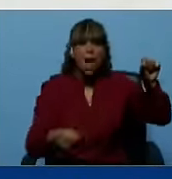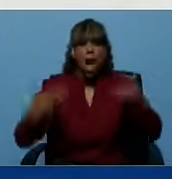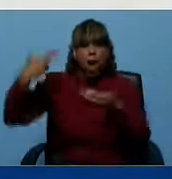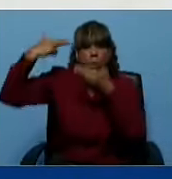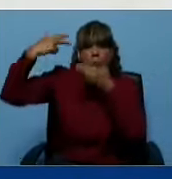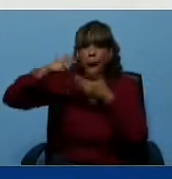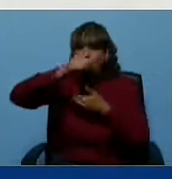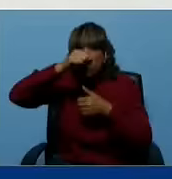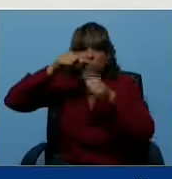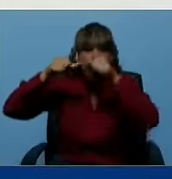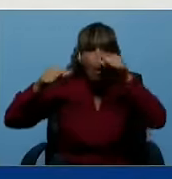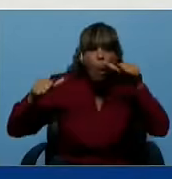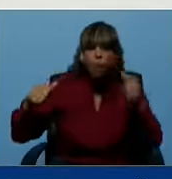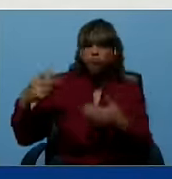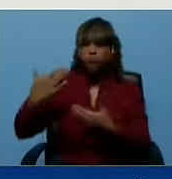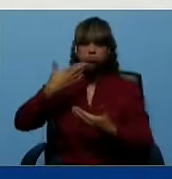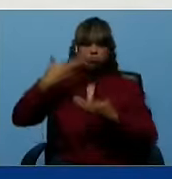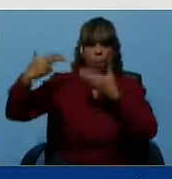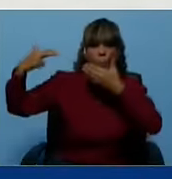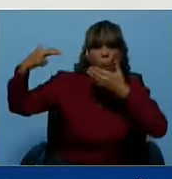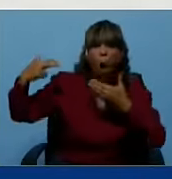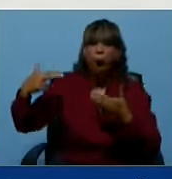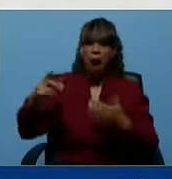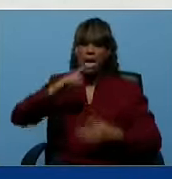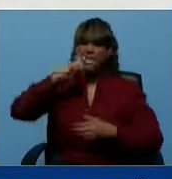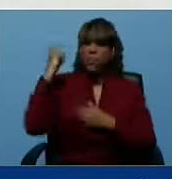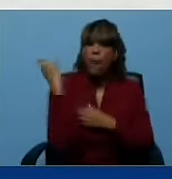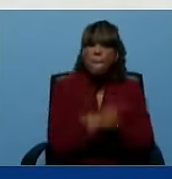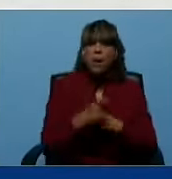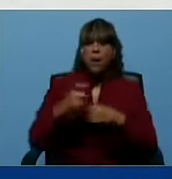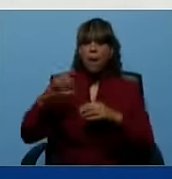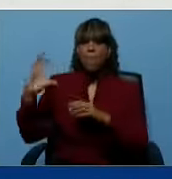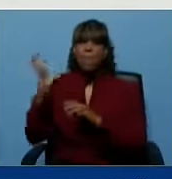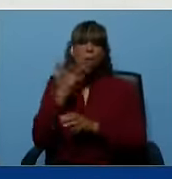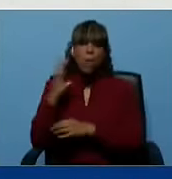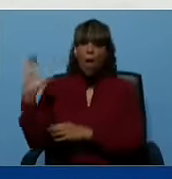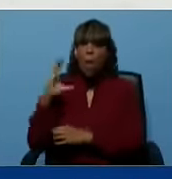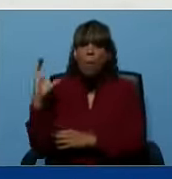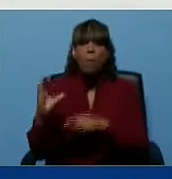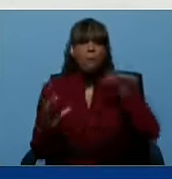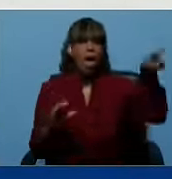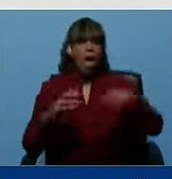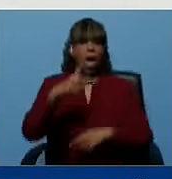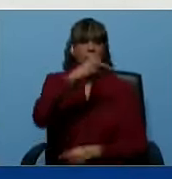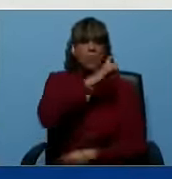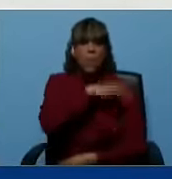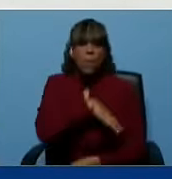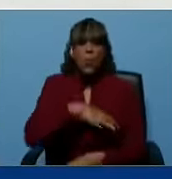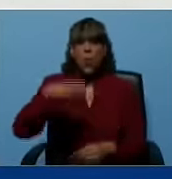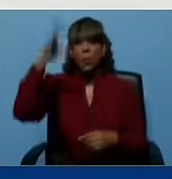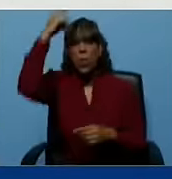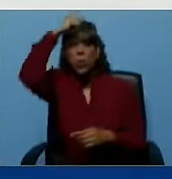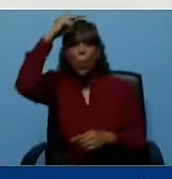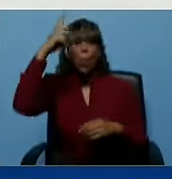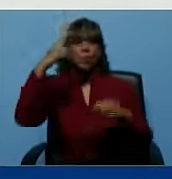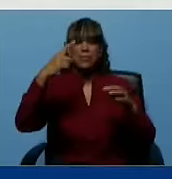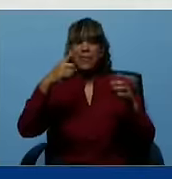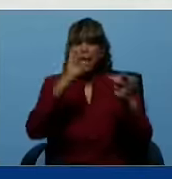colombiano, a los enemigos de Venezuela. Hicieron una labor de espionaje por